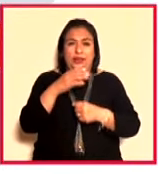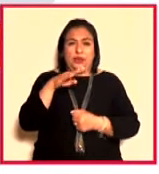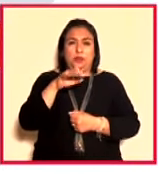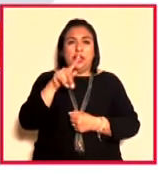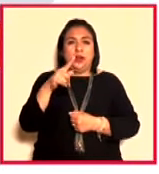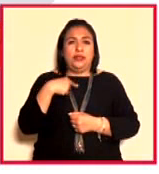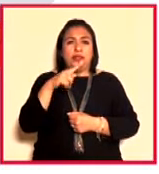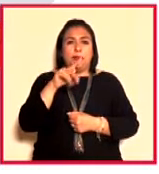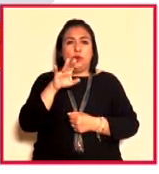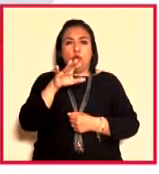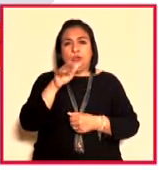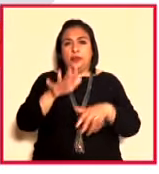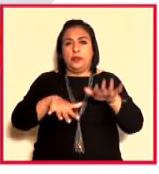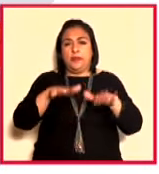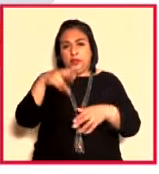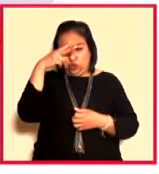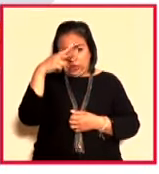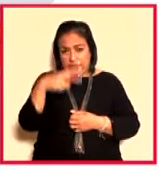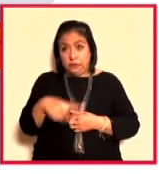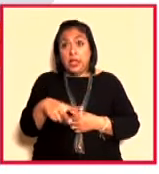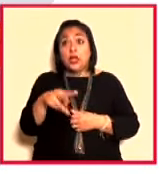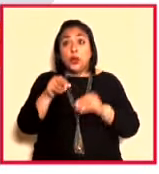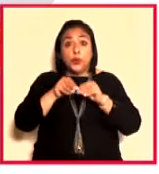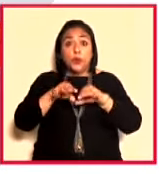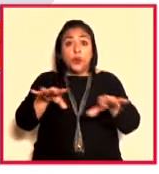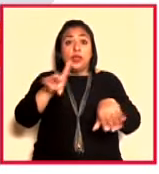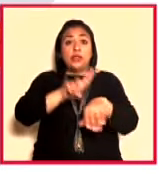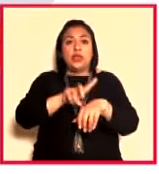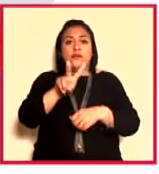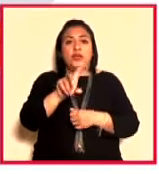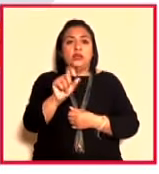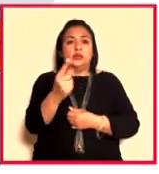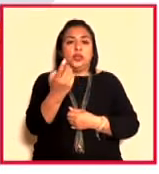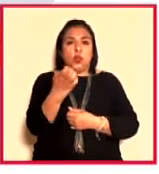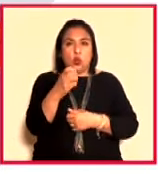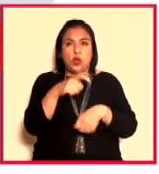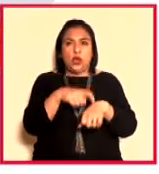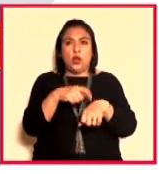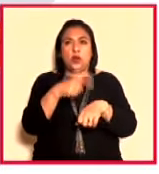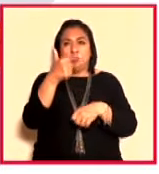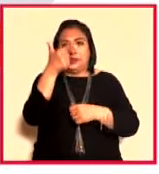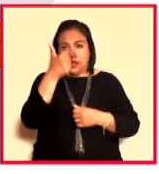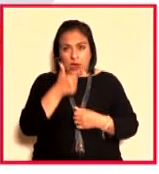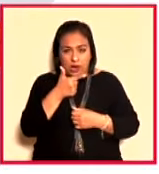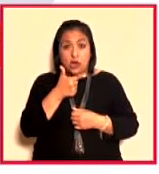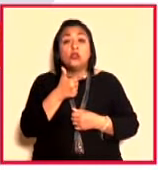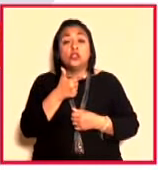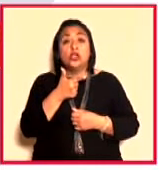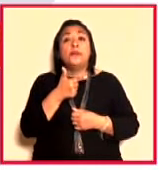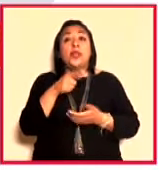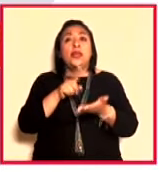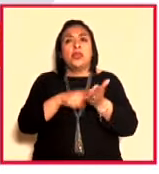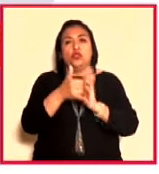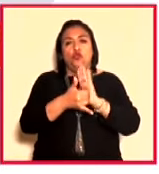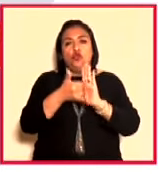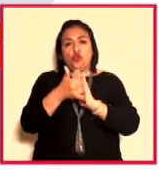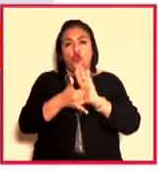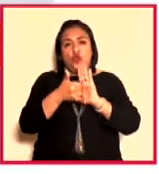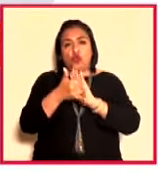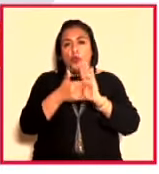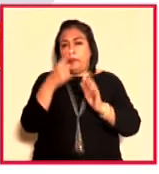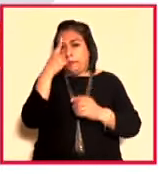Ensamble de Percusiones de México, será transmitida el viernes 21 de enero a las 7 de la noche a través del canal de YouTube y perfil de